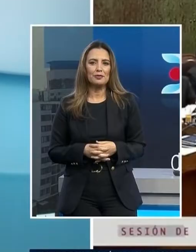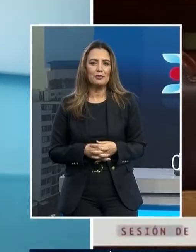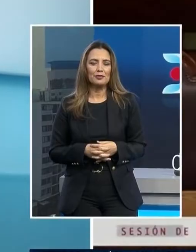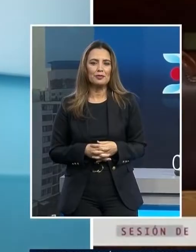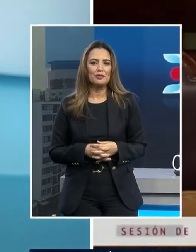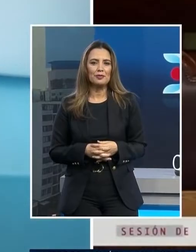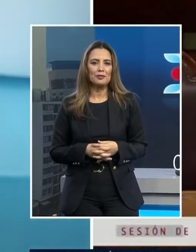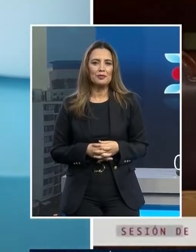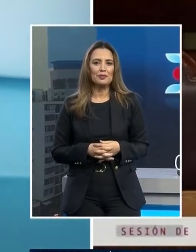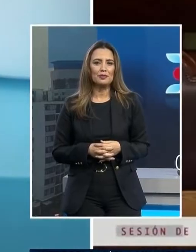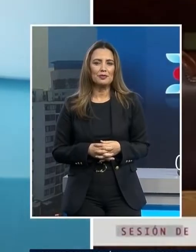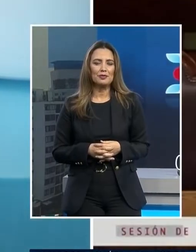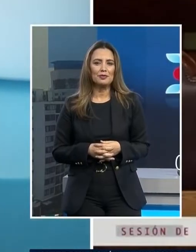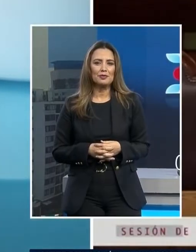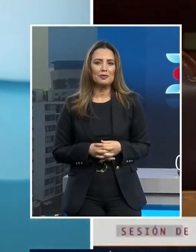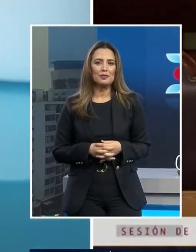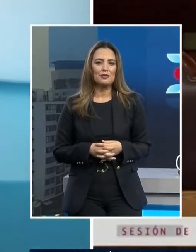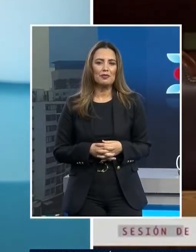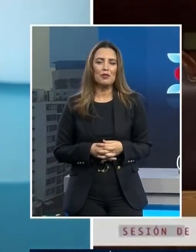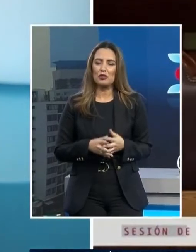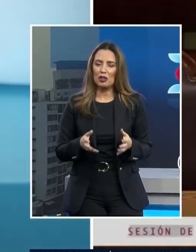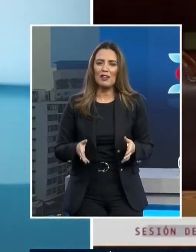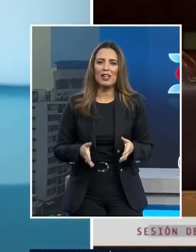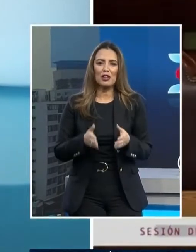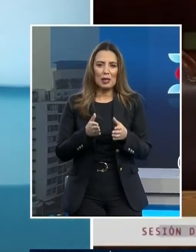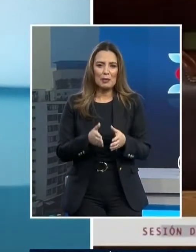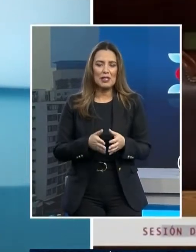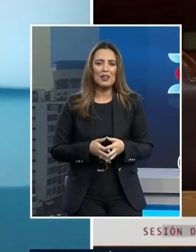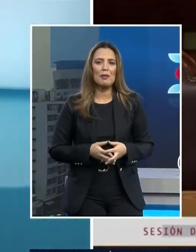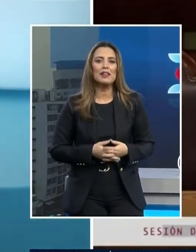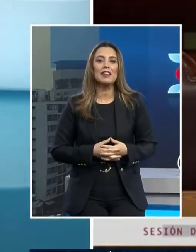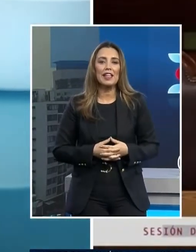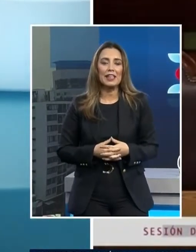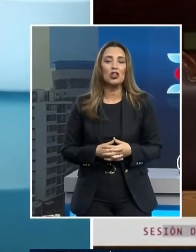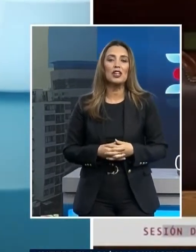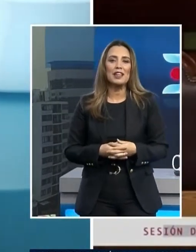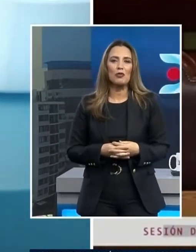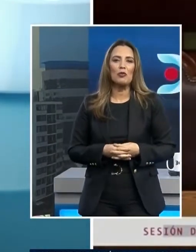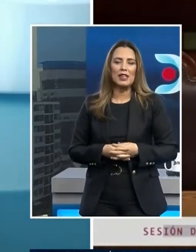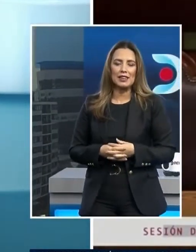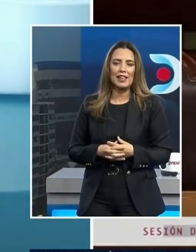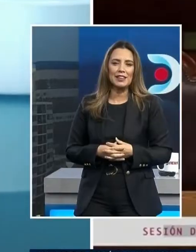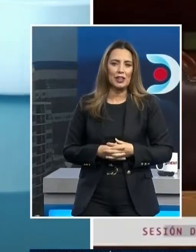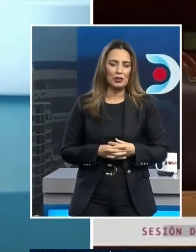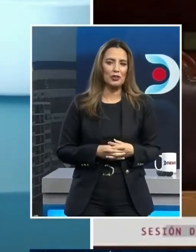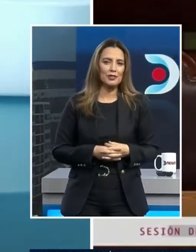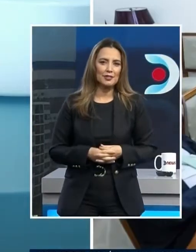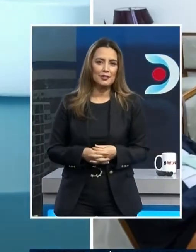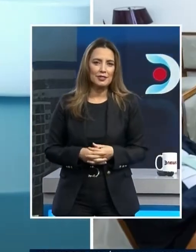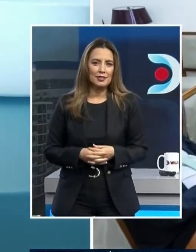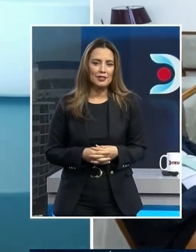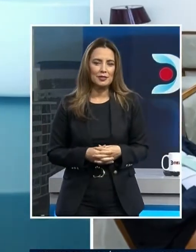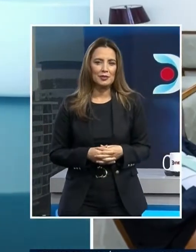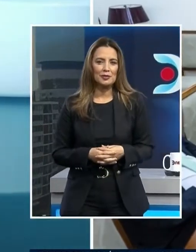personas, todos son buenas personas. El cementerio está lleno de buenas personas. No, pero estoy hablando es que específicamente ella, de la gestión de ella como ministra del interior. Pero